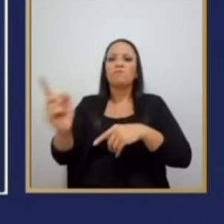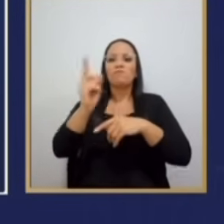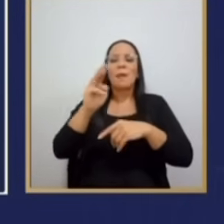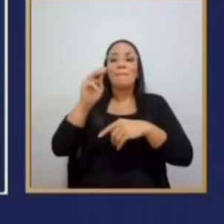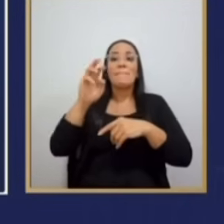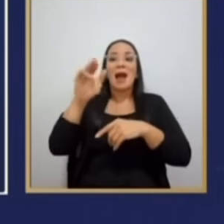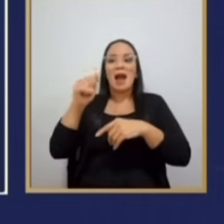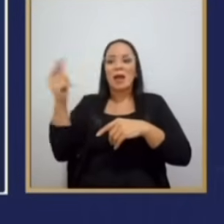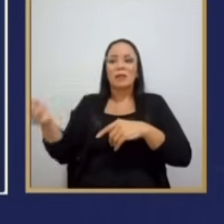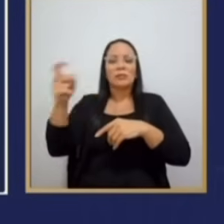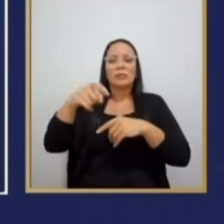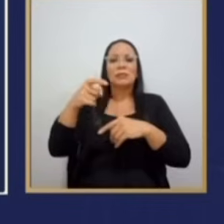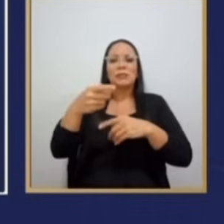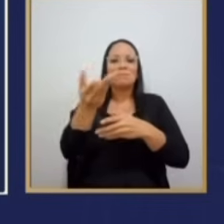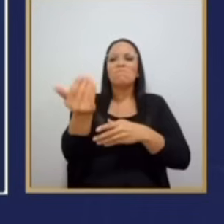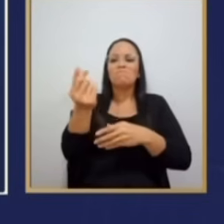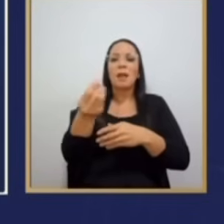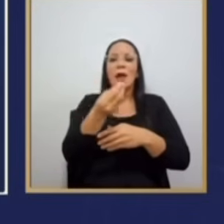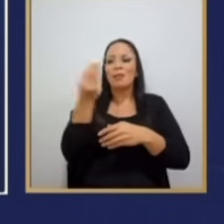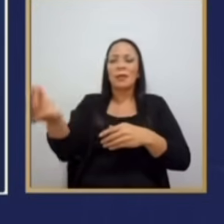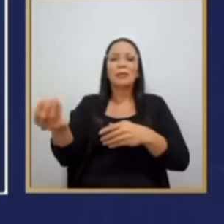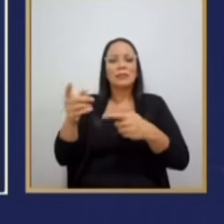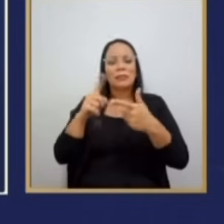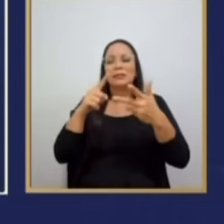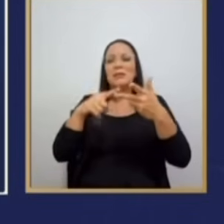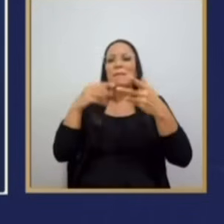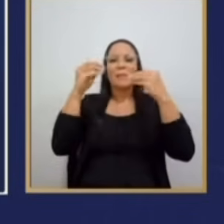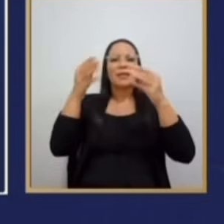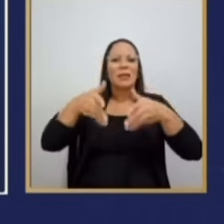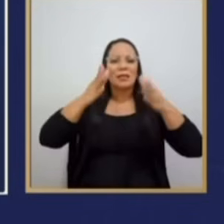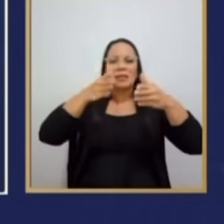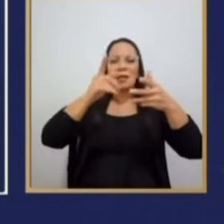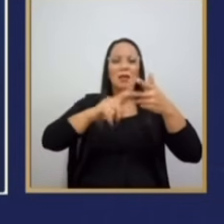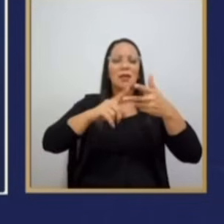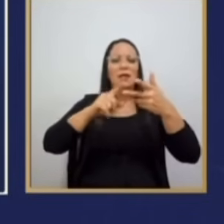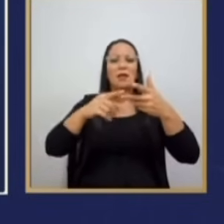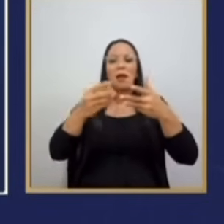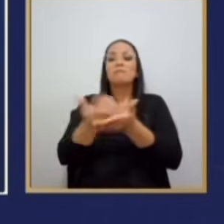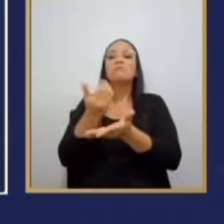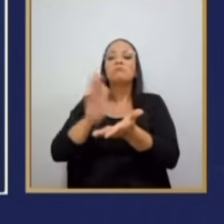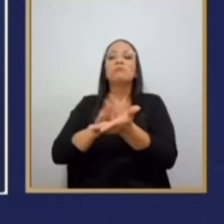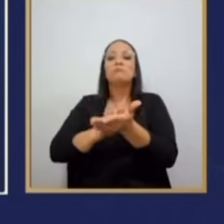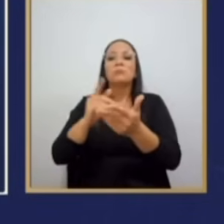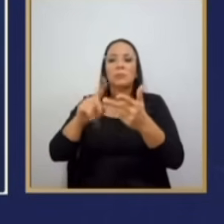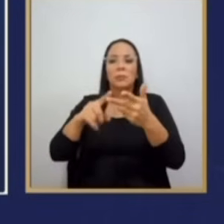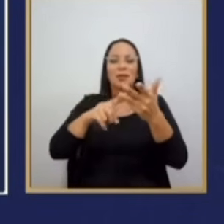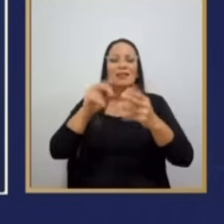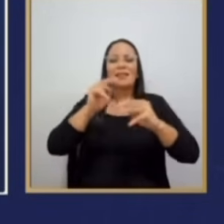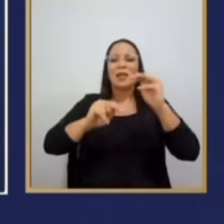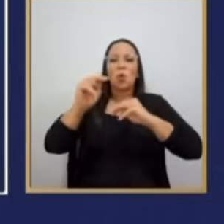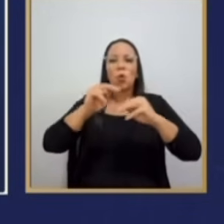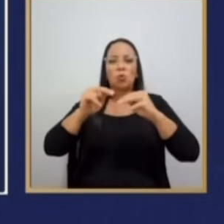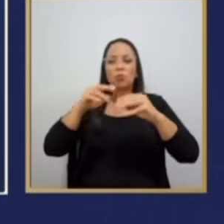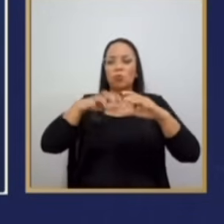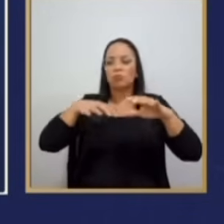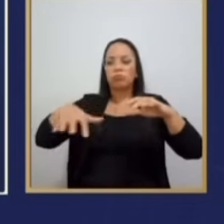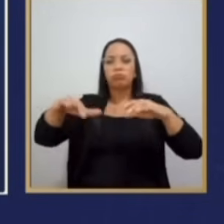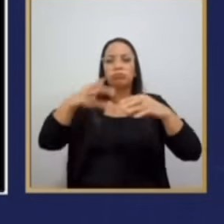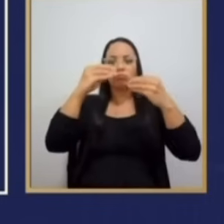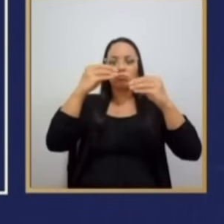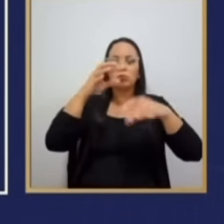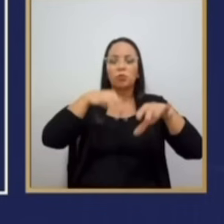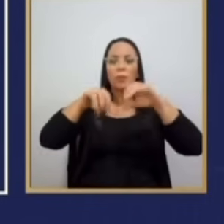dar peaje. Las ventas callejeras tenían que dar peaje. Los negocios establecidos, tiendas,